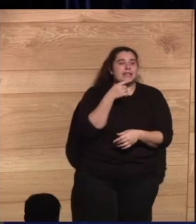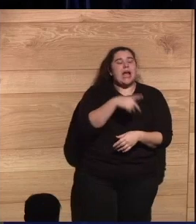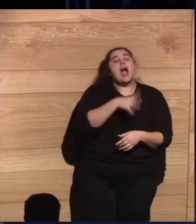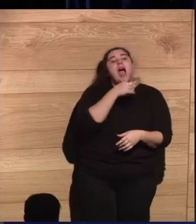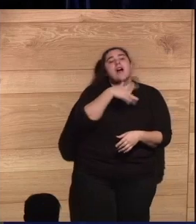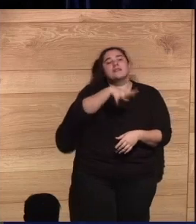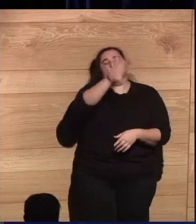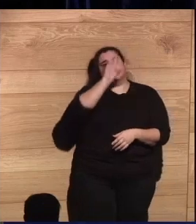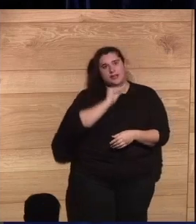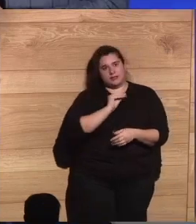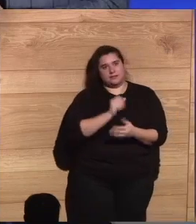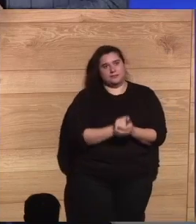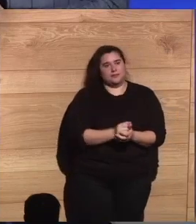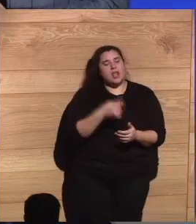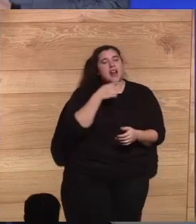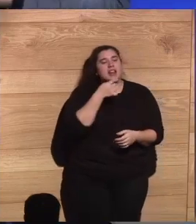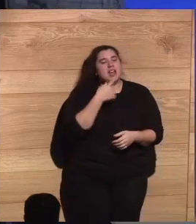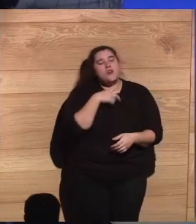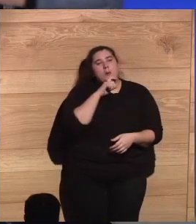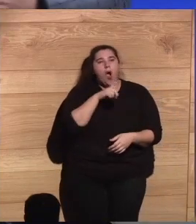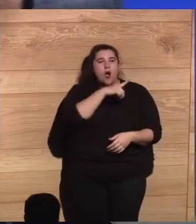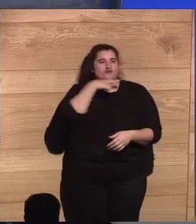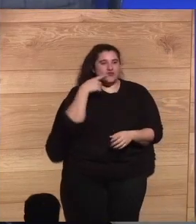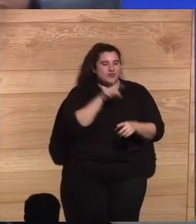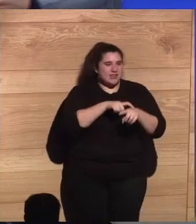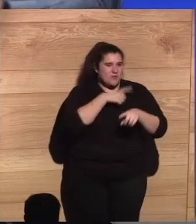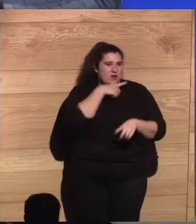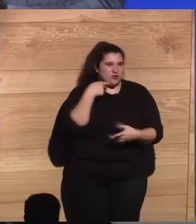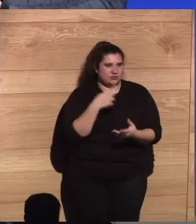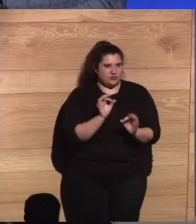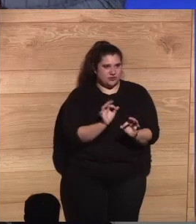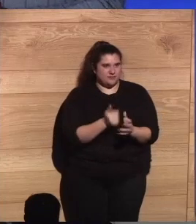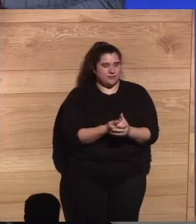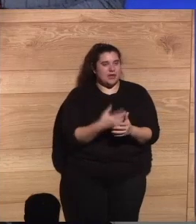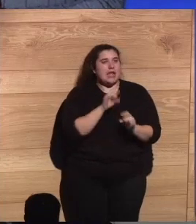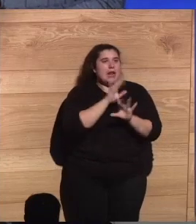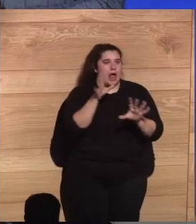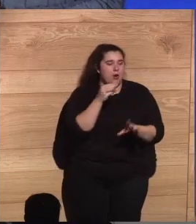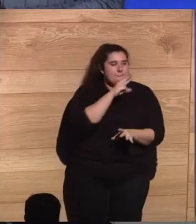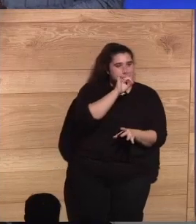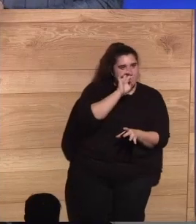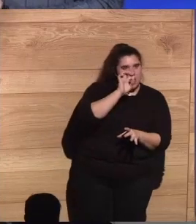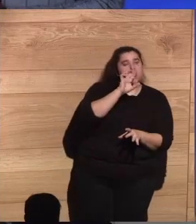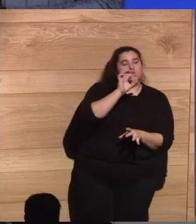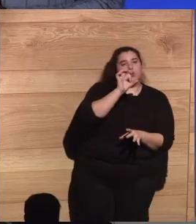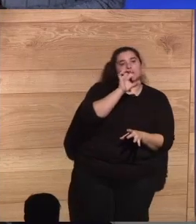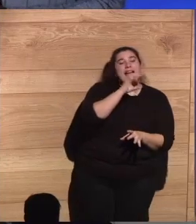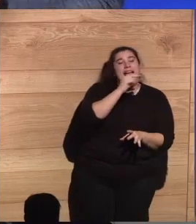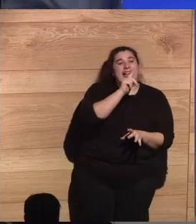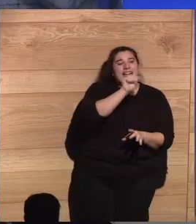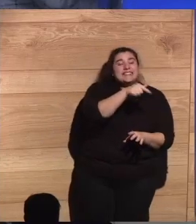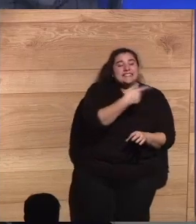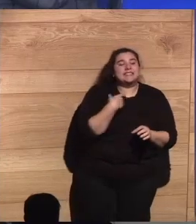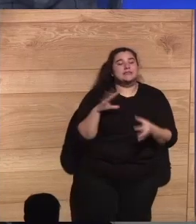se entiende todo, ¿no? Dicen que era muy rusa la coreografía, ¿no? Que estaba muy... Claro, tiene mucho que ver con Petrushka. Dagiliev y con Petrushka